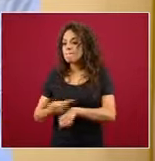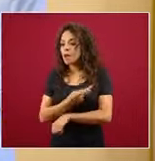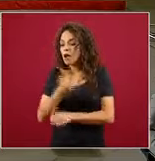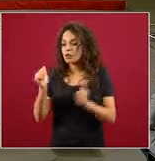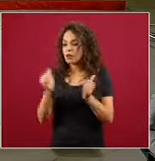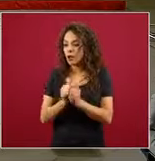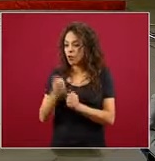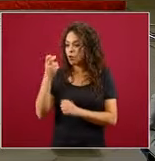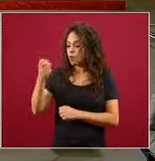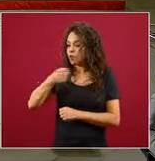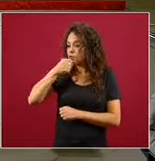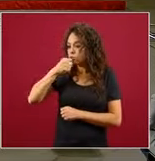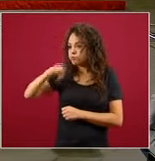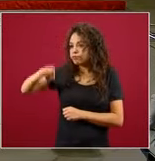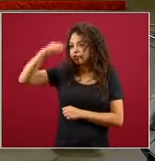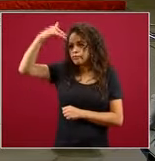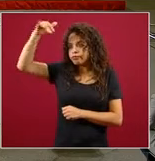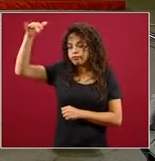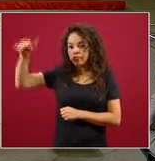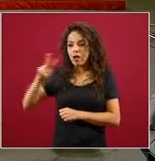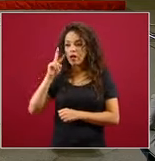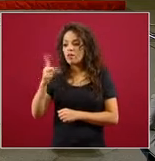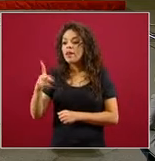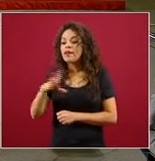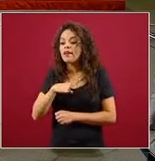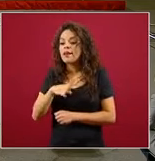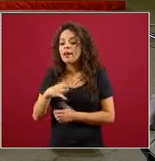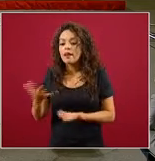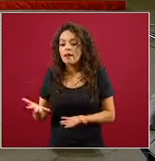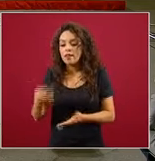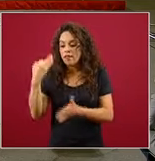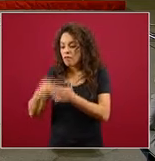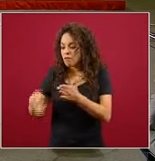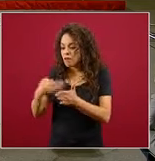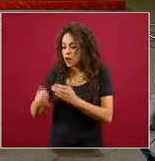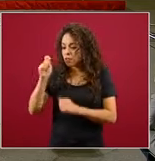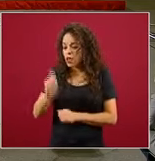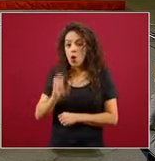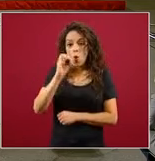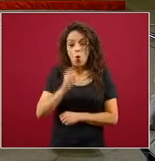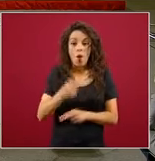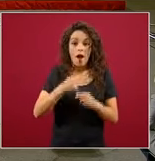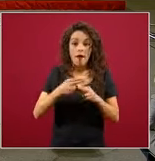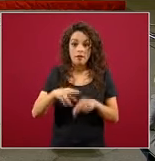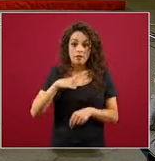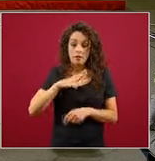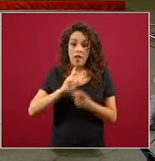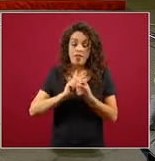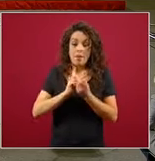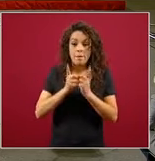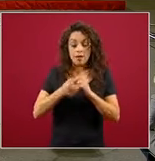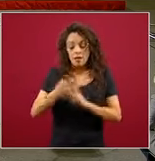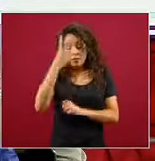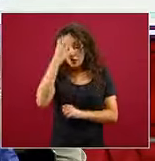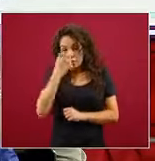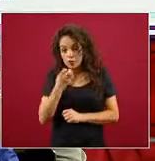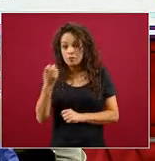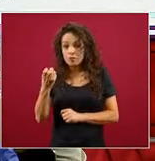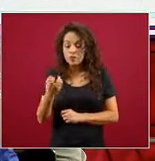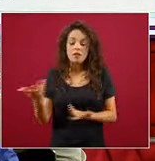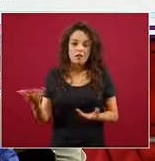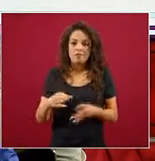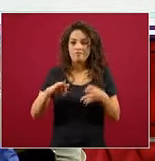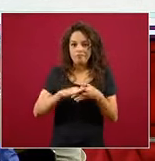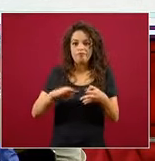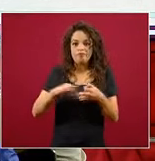mayores, qué grado de funcionalidad tienen, qué grado de depresión. La depresión es un problema frecuente, común, pero hay que